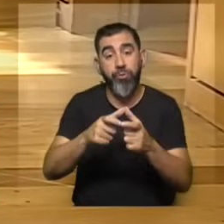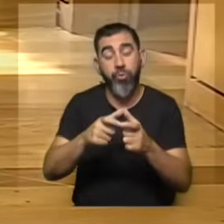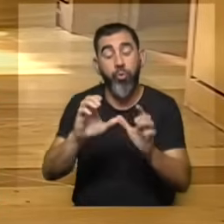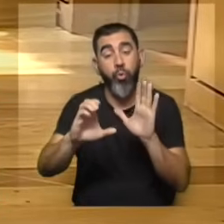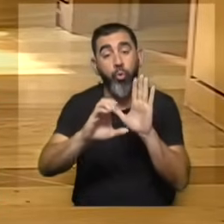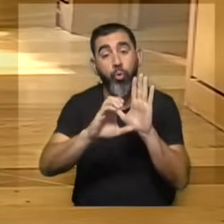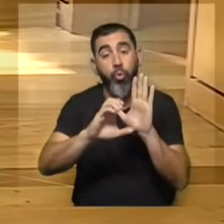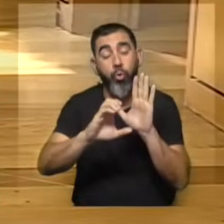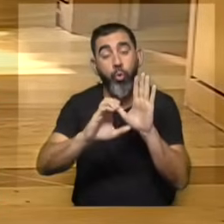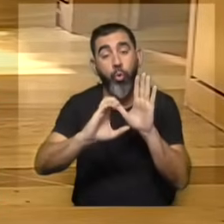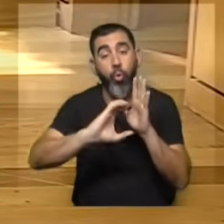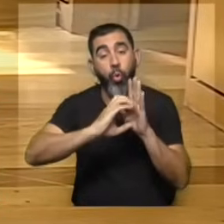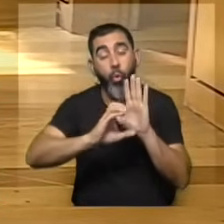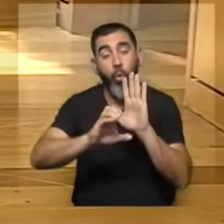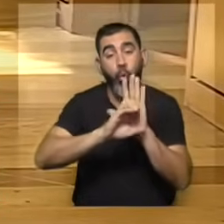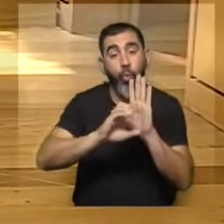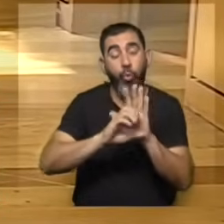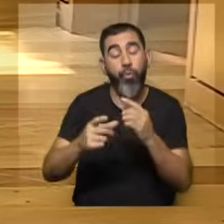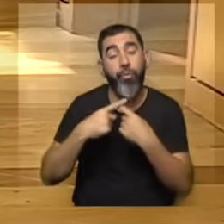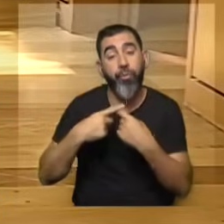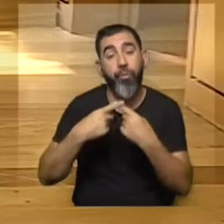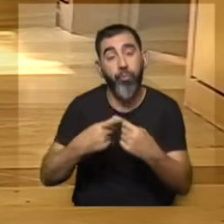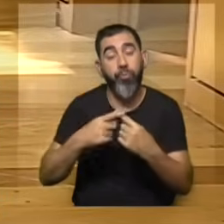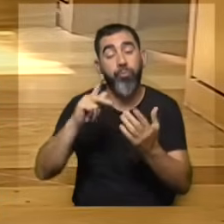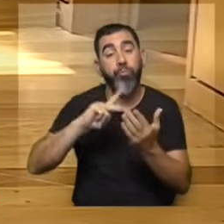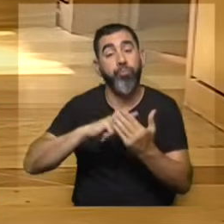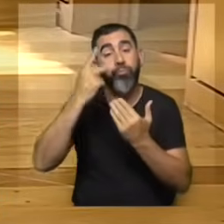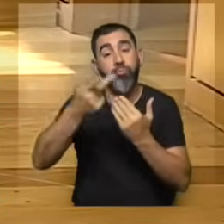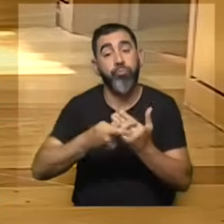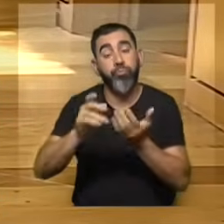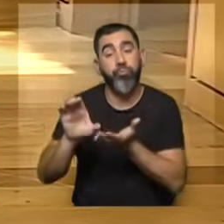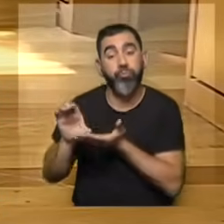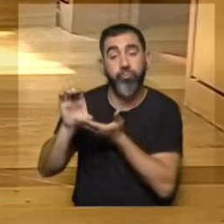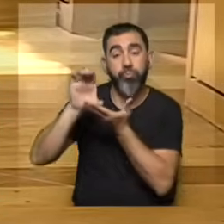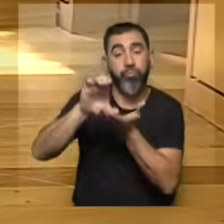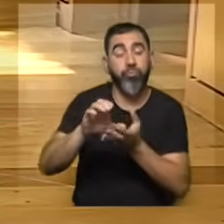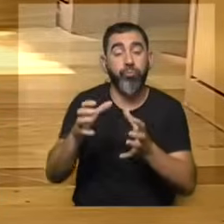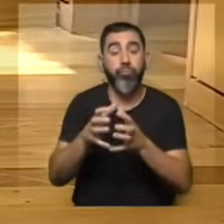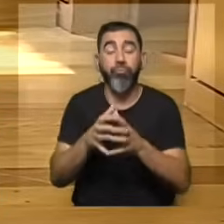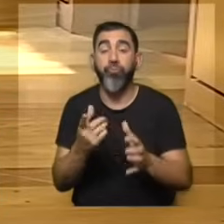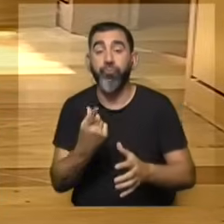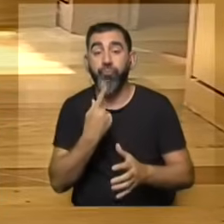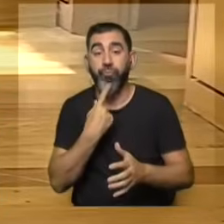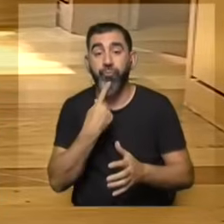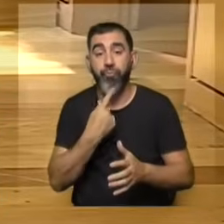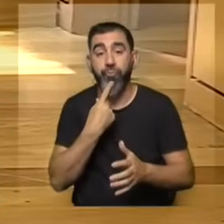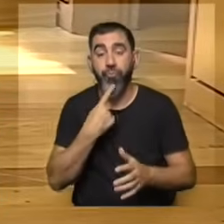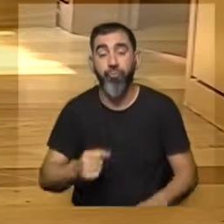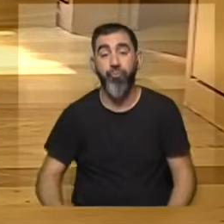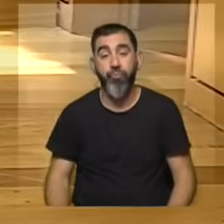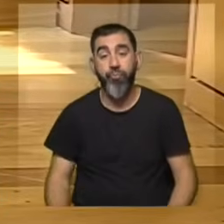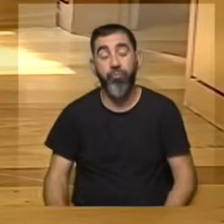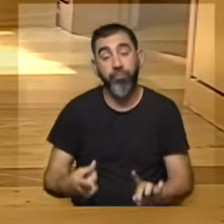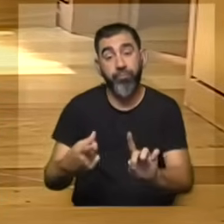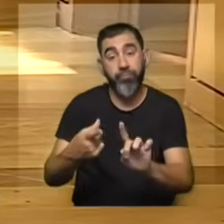Constitución y códigos trató eh el proyecto de financiamiento de los partidos políticos un